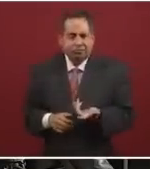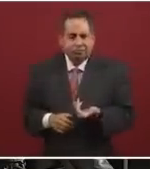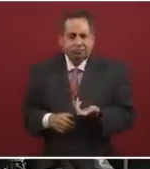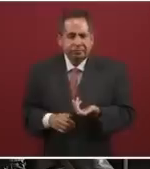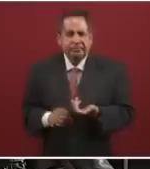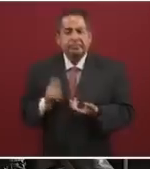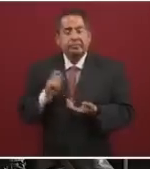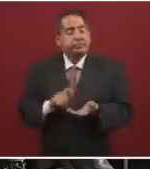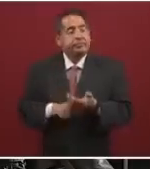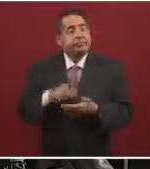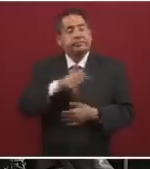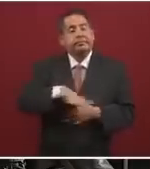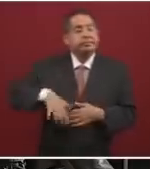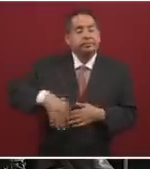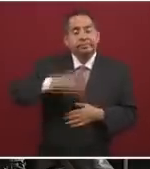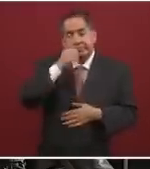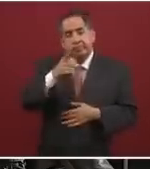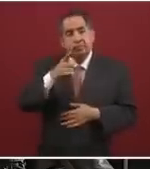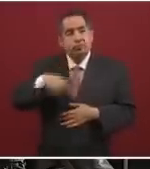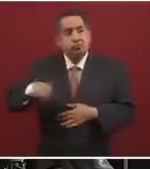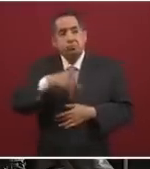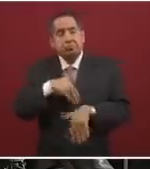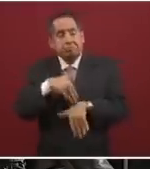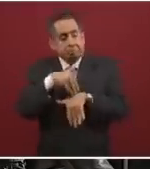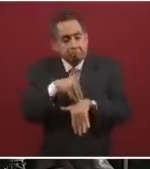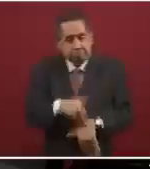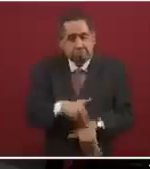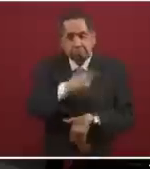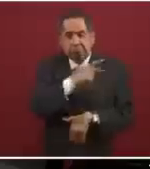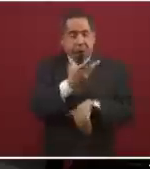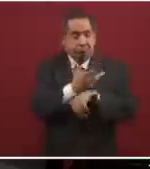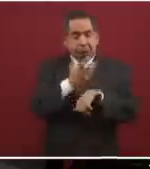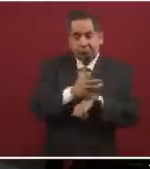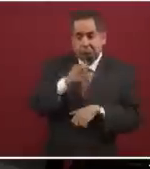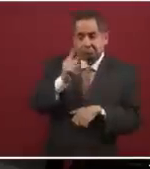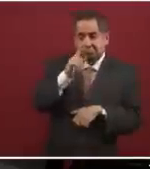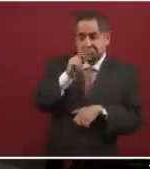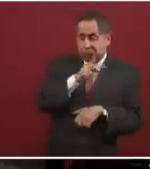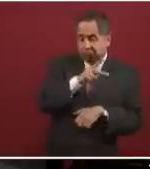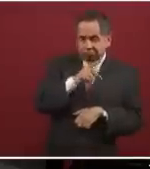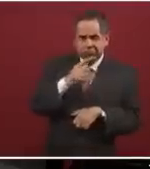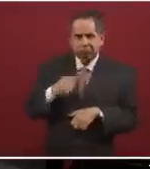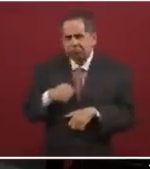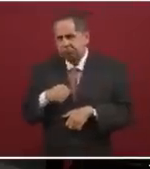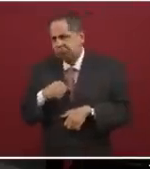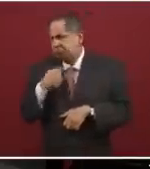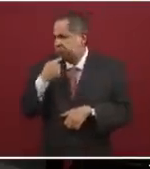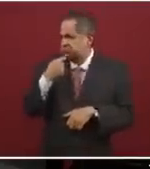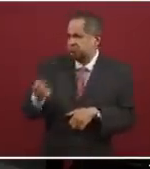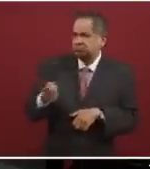hecho, señaló que esto es en obediencia a las peticiones de Donald Trump. ¿Qué le